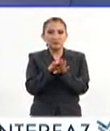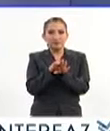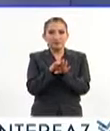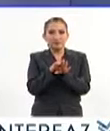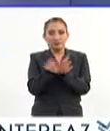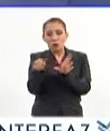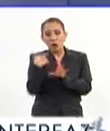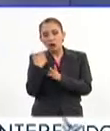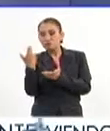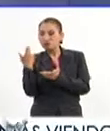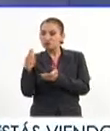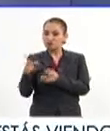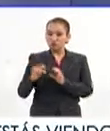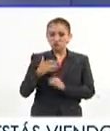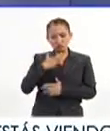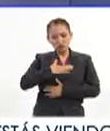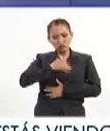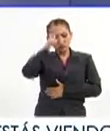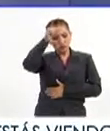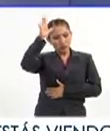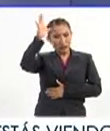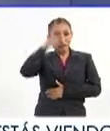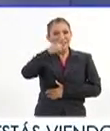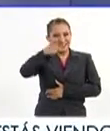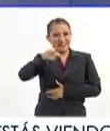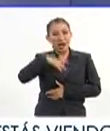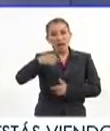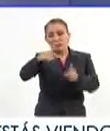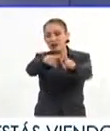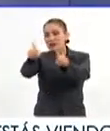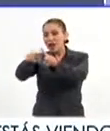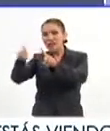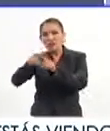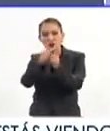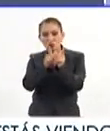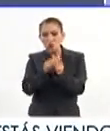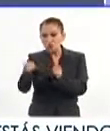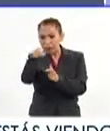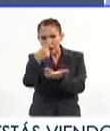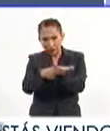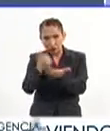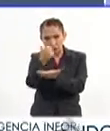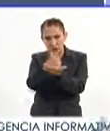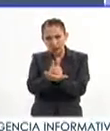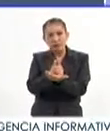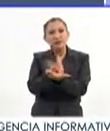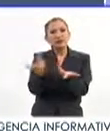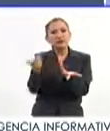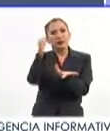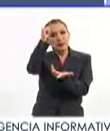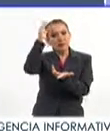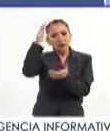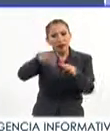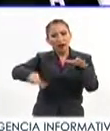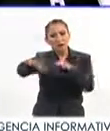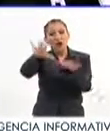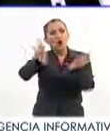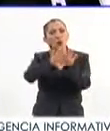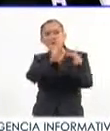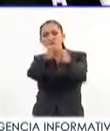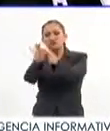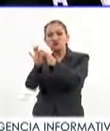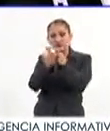pues esa identidad de decir yo soy azteca? Porque como decías ahorita, pues eran multiétnicos. Entonces, ¿cuál era esa cohesión, ¿no?, social que les